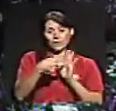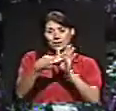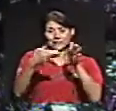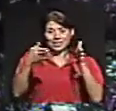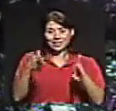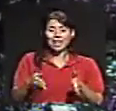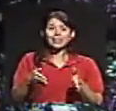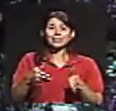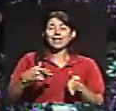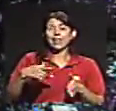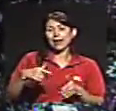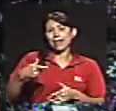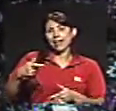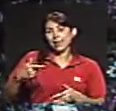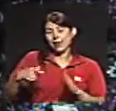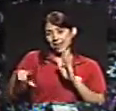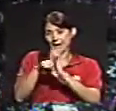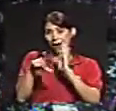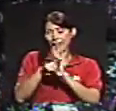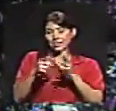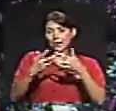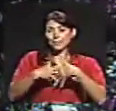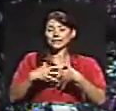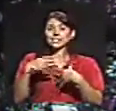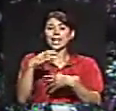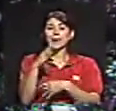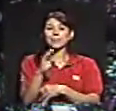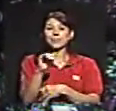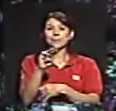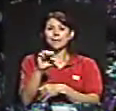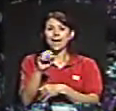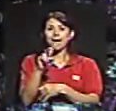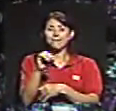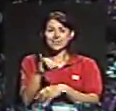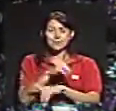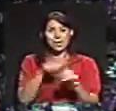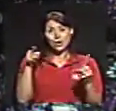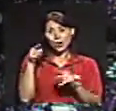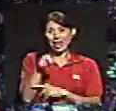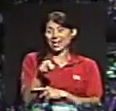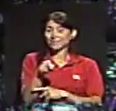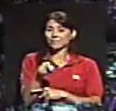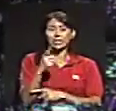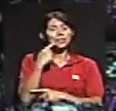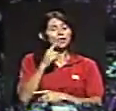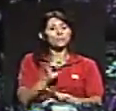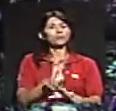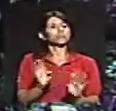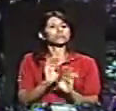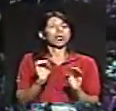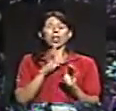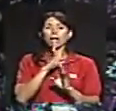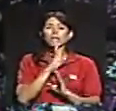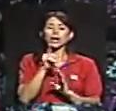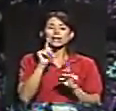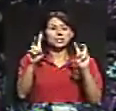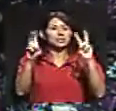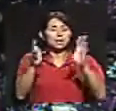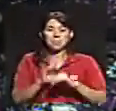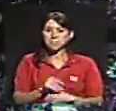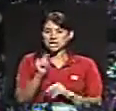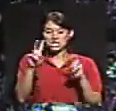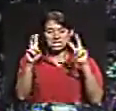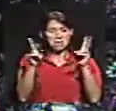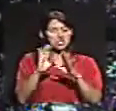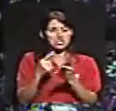Bimavi, y él de manera muy enfática dijo que no tiene nada que hablar del asunto, que es un tema que estaba en discusión, y